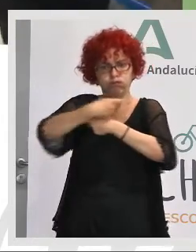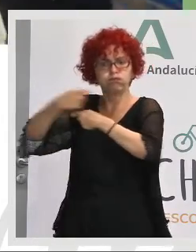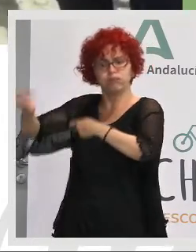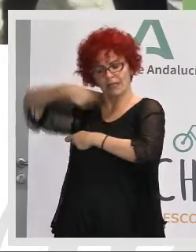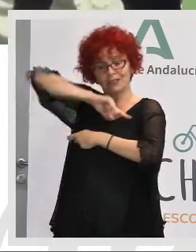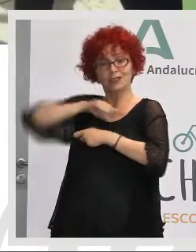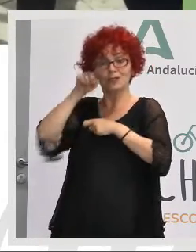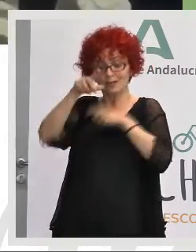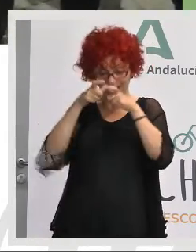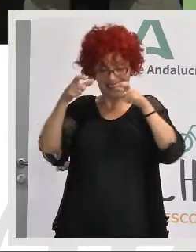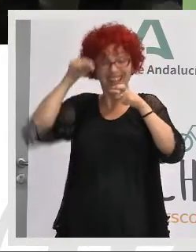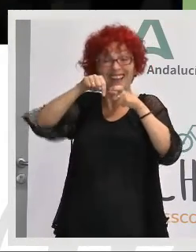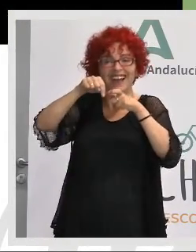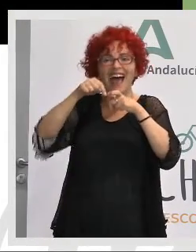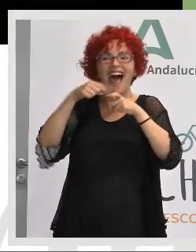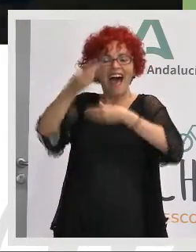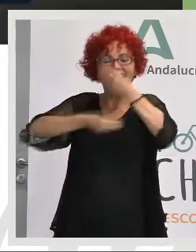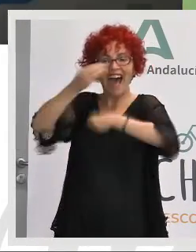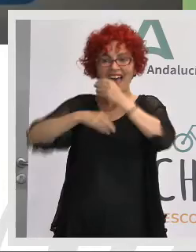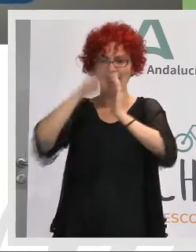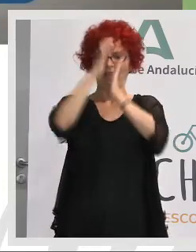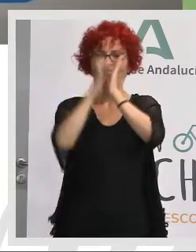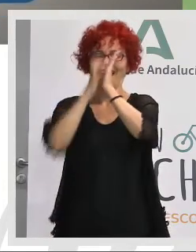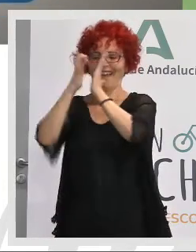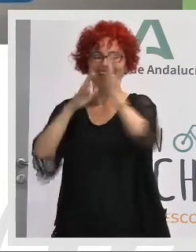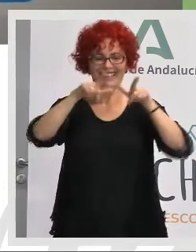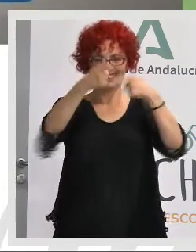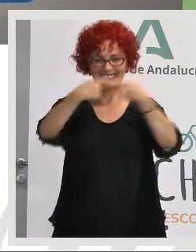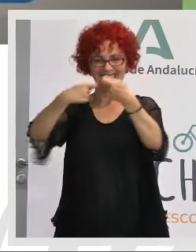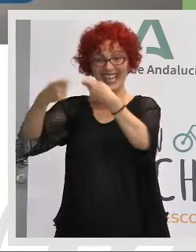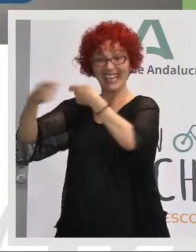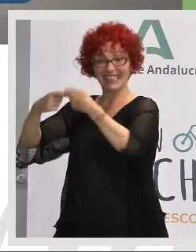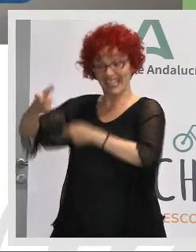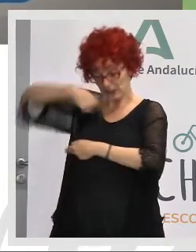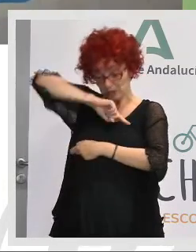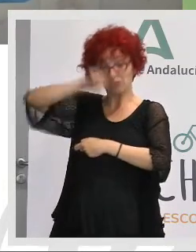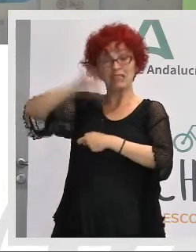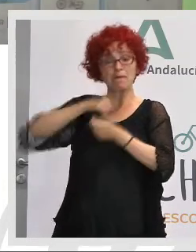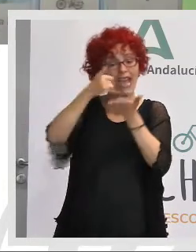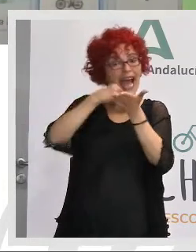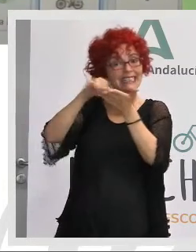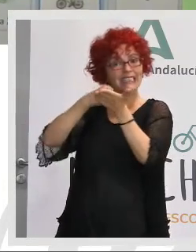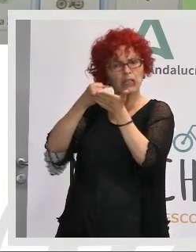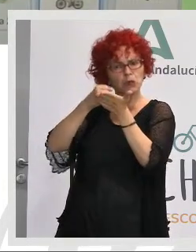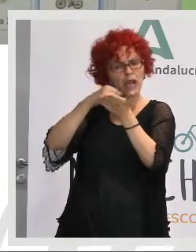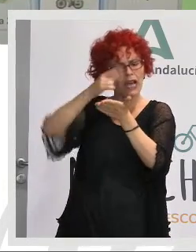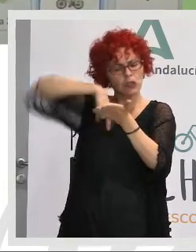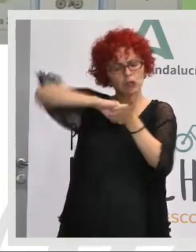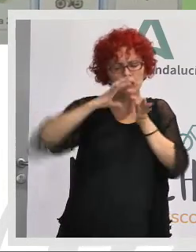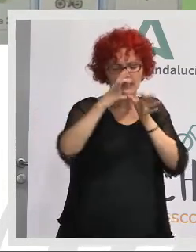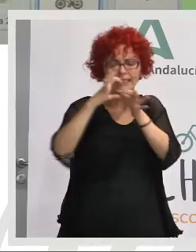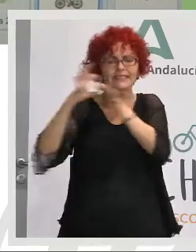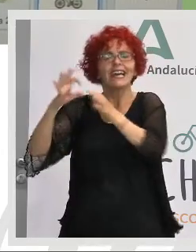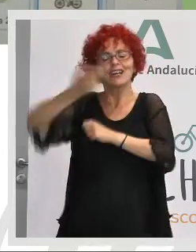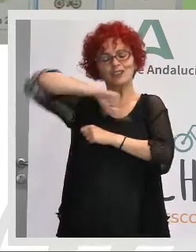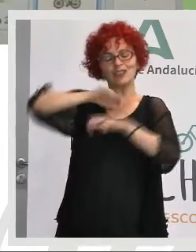descuento en las tiendas del pueblo. Desde todas las asignaturas también vamos trabajando beneficios y relaciones